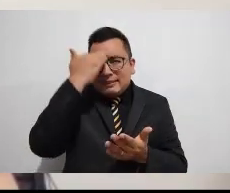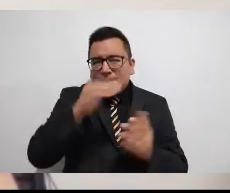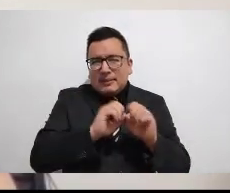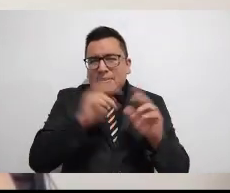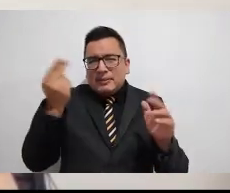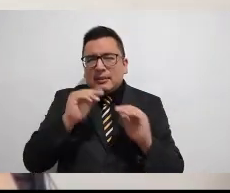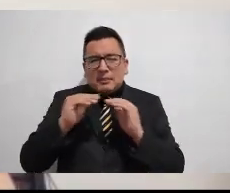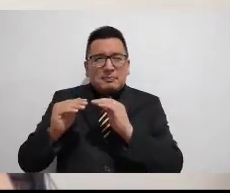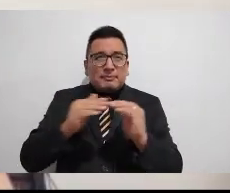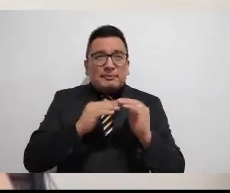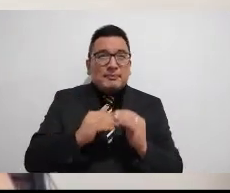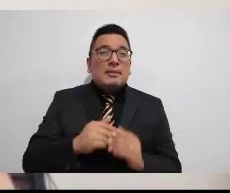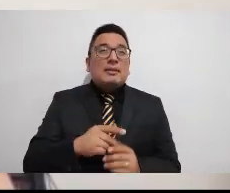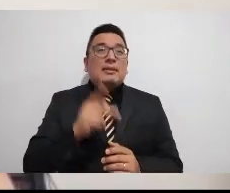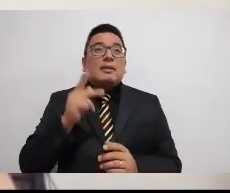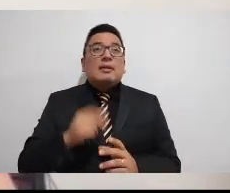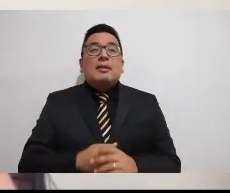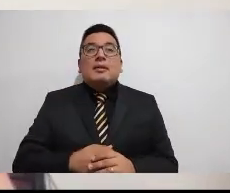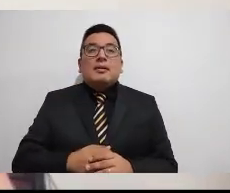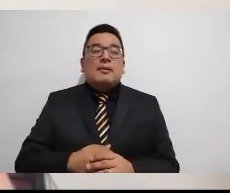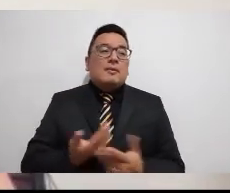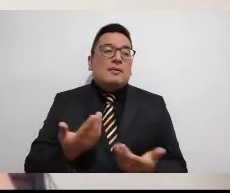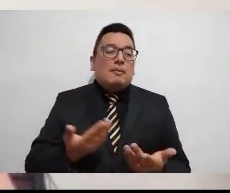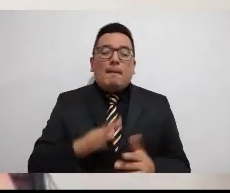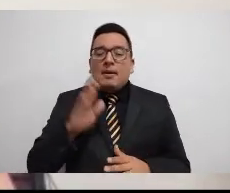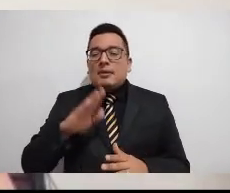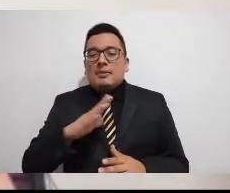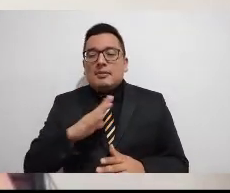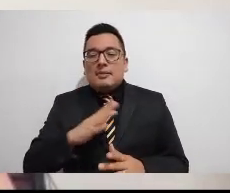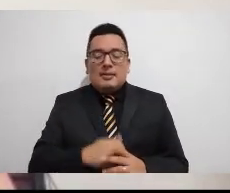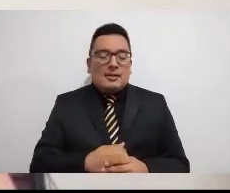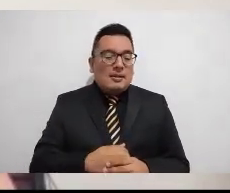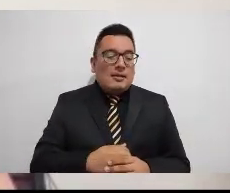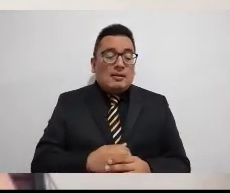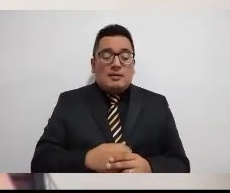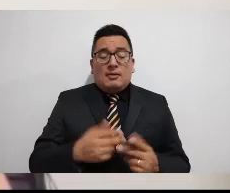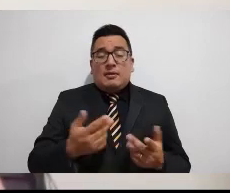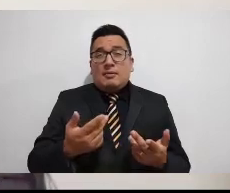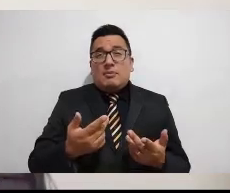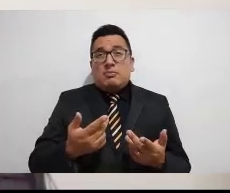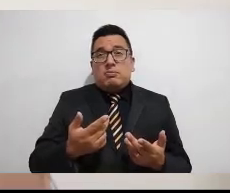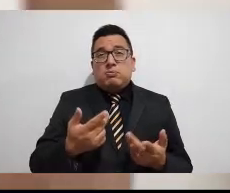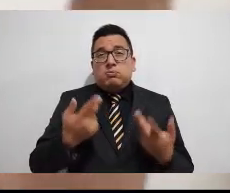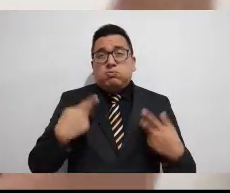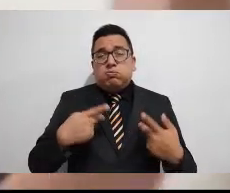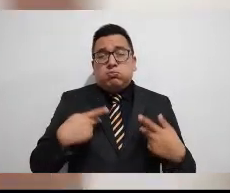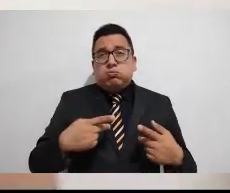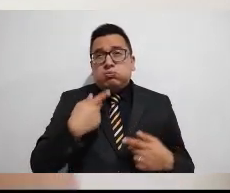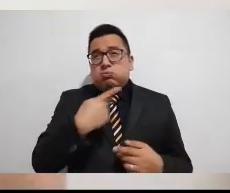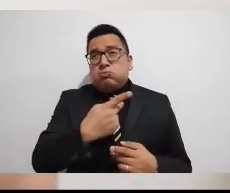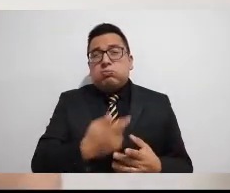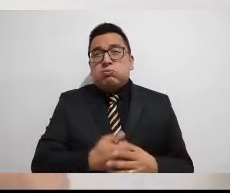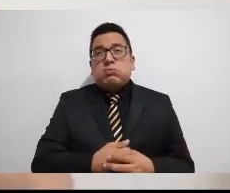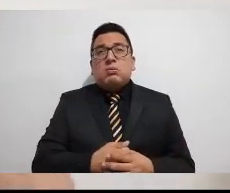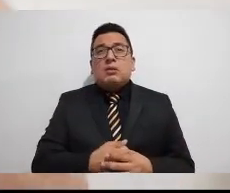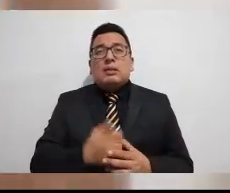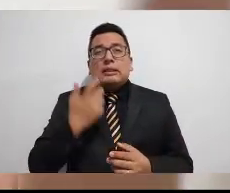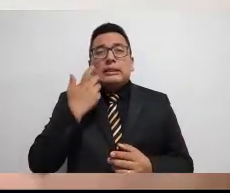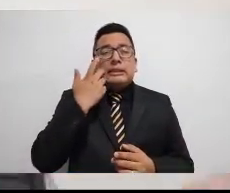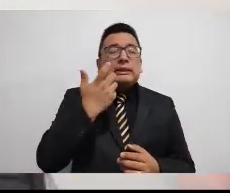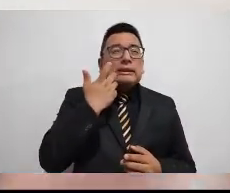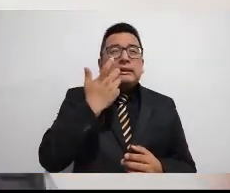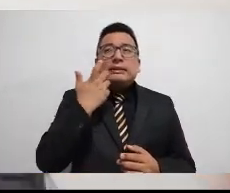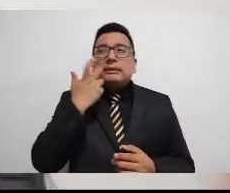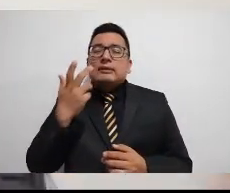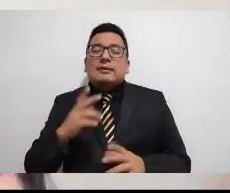y está basado en las convicciones y en las agendas. Yo entiendo, por ejemplo, a las magistradas que dicen, pues somos producto de